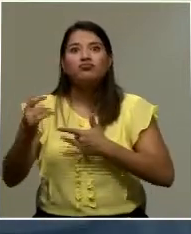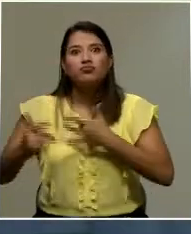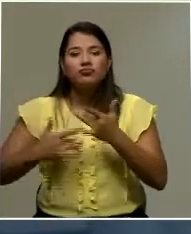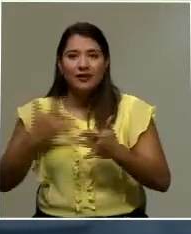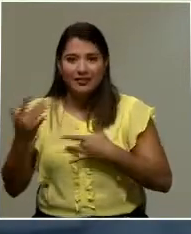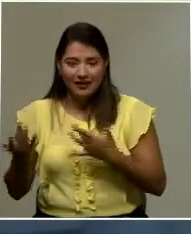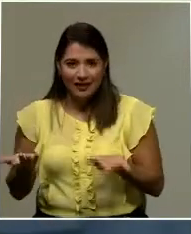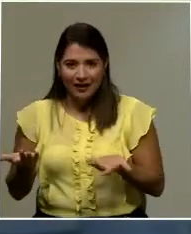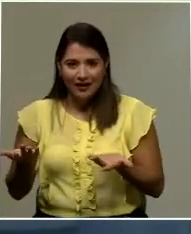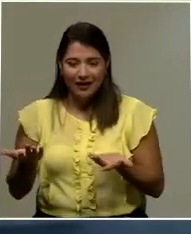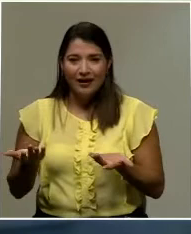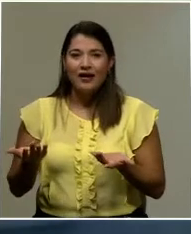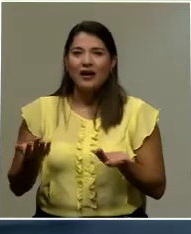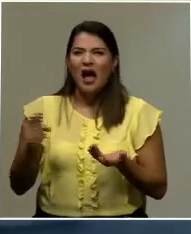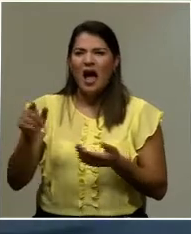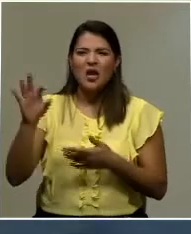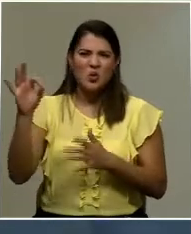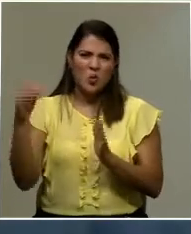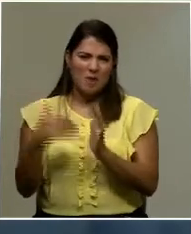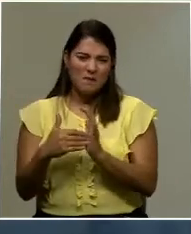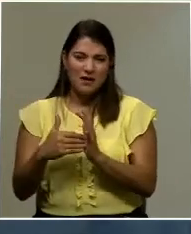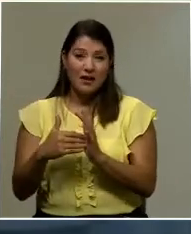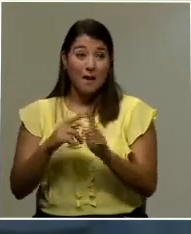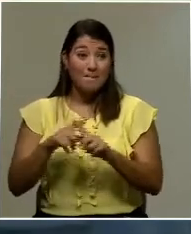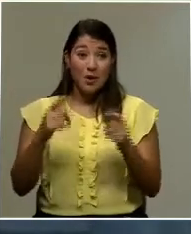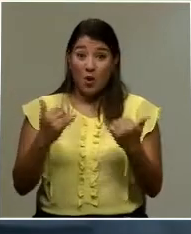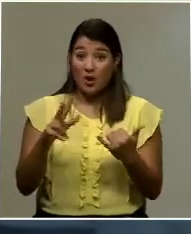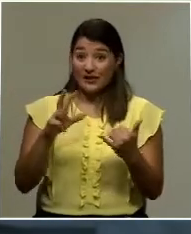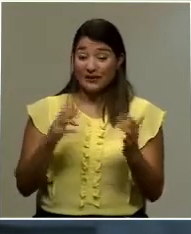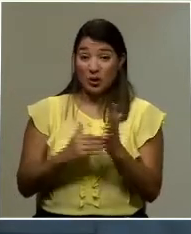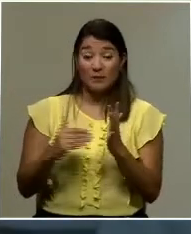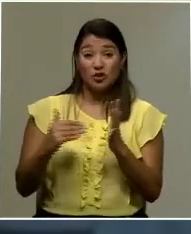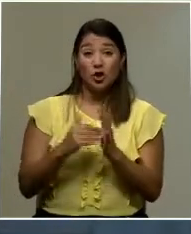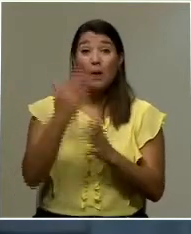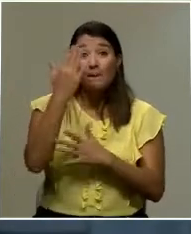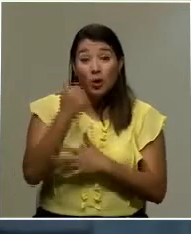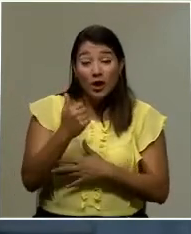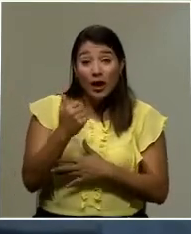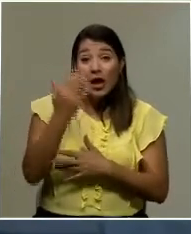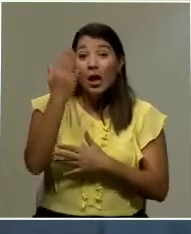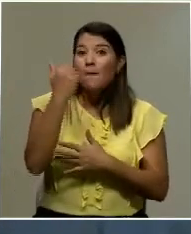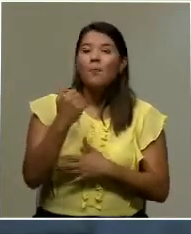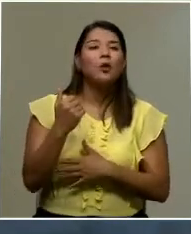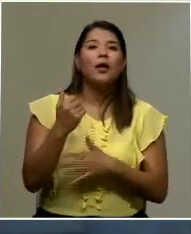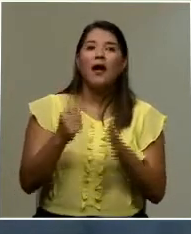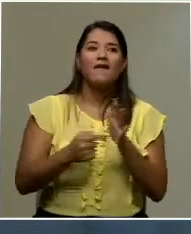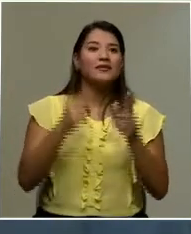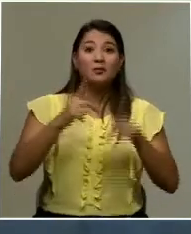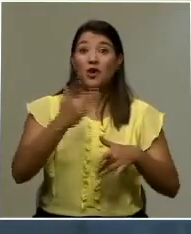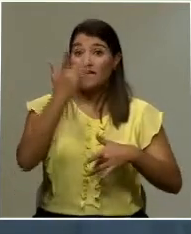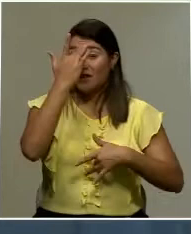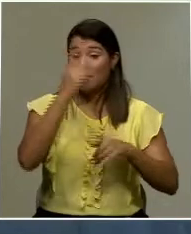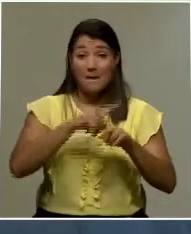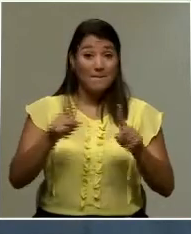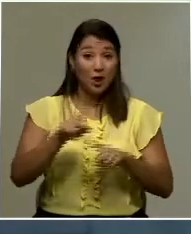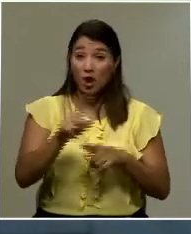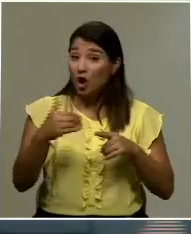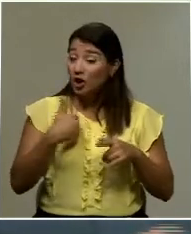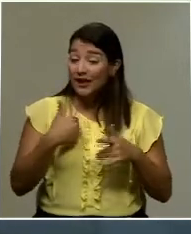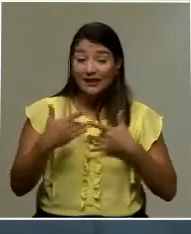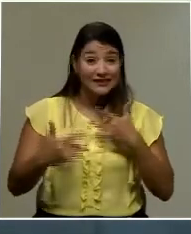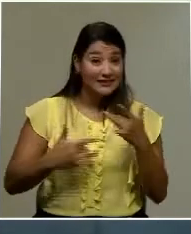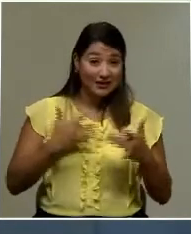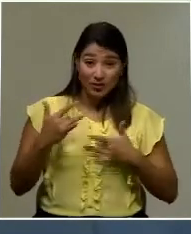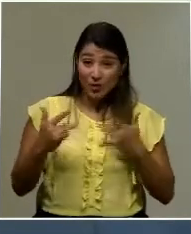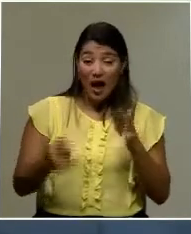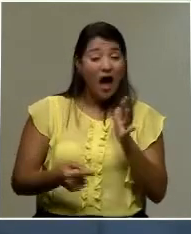casos, sin embargo, aquí llevamos, no sé, 300 millones, porque contagia a la gente que no tiene síntomas. Y de hecho, la gente que está muy mal